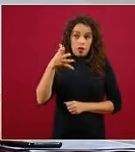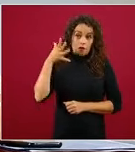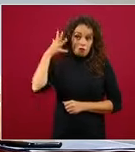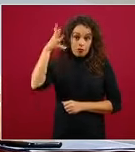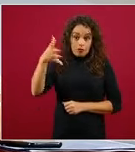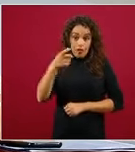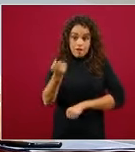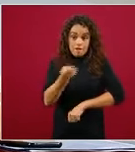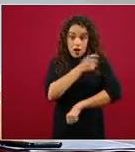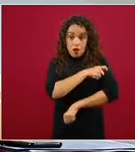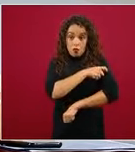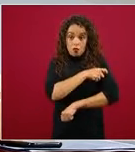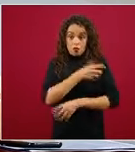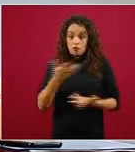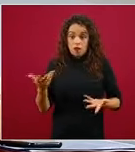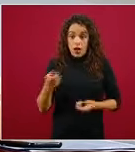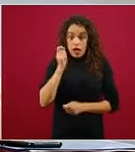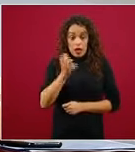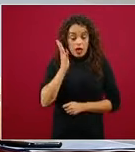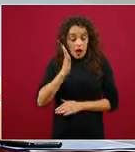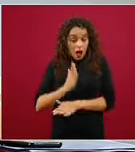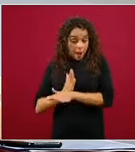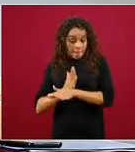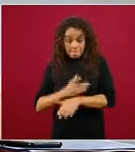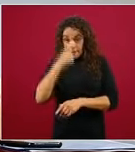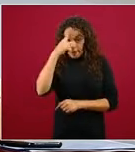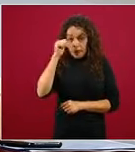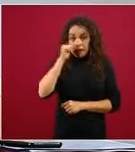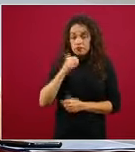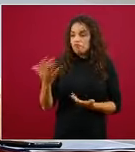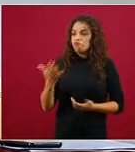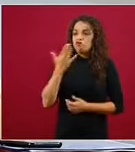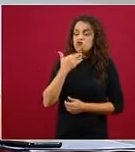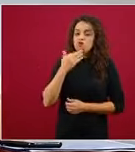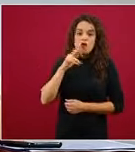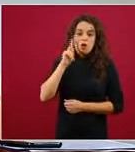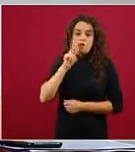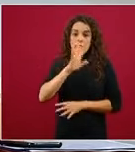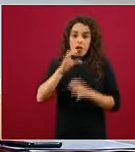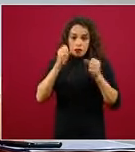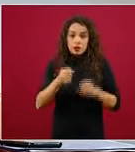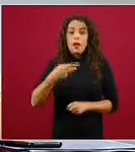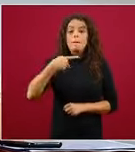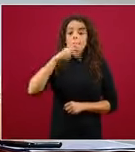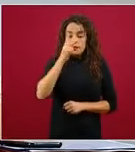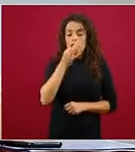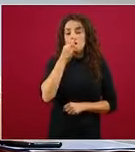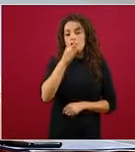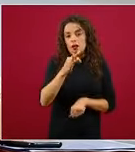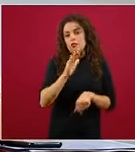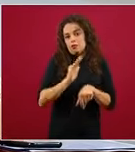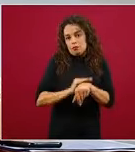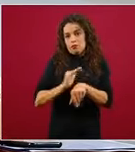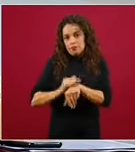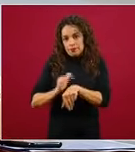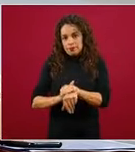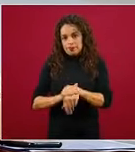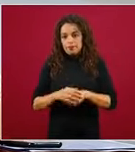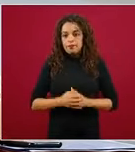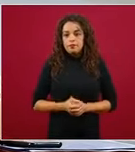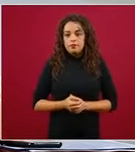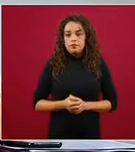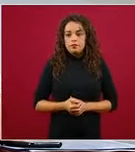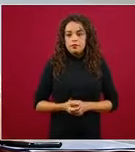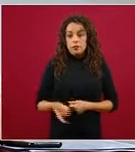dosis conferirá inmunidad, pues no tenemos ninguna prueba de ello, pero hay que estar advertidos. Y en esa segunda dosis o